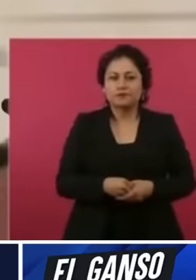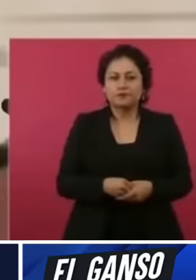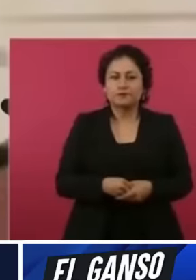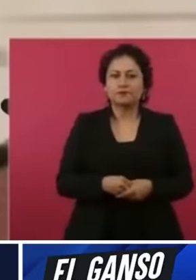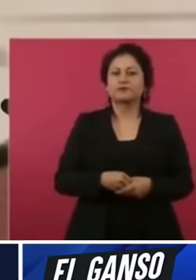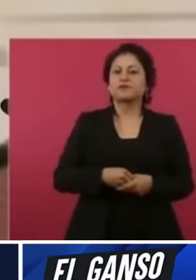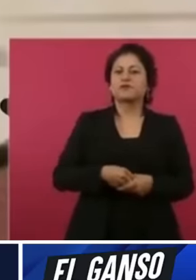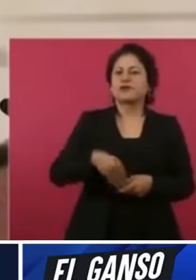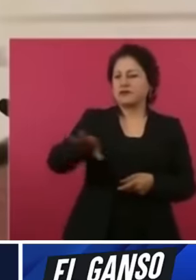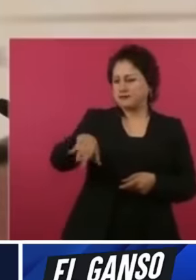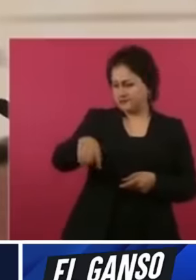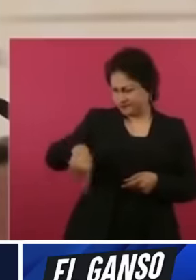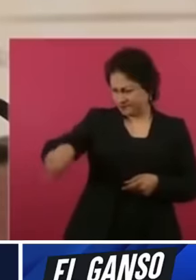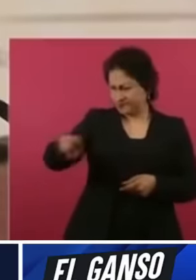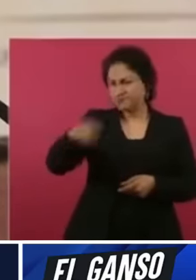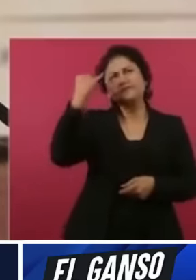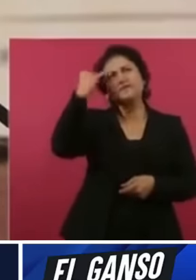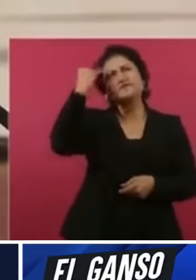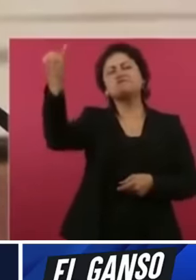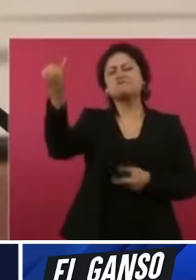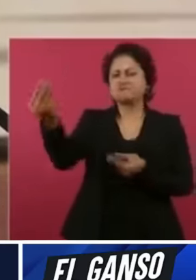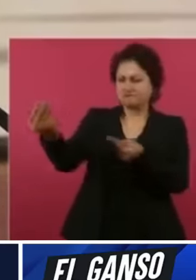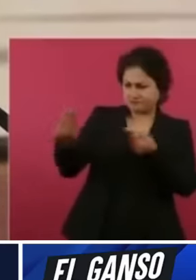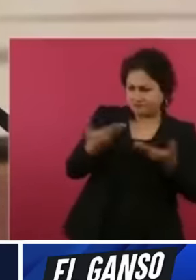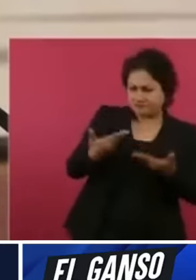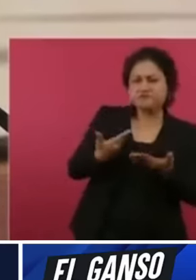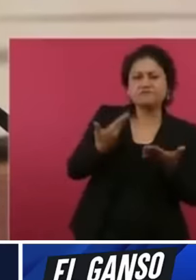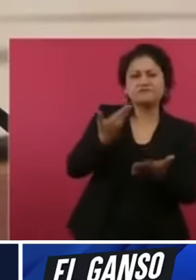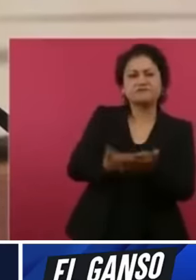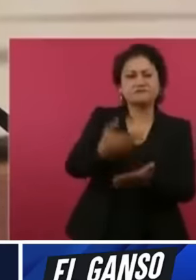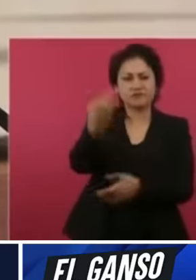a ver si me ayudan con el nombre no